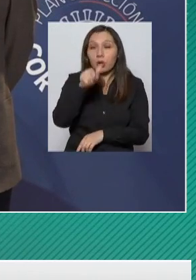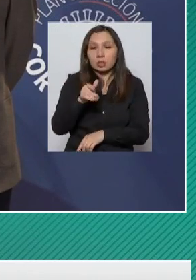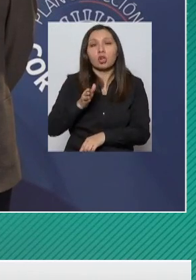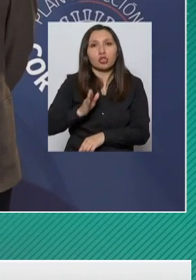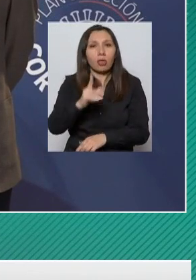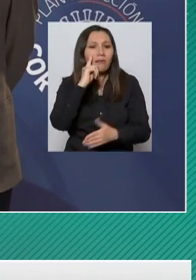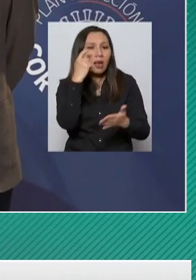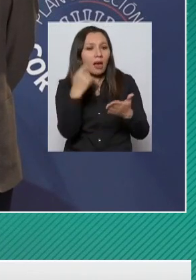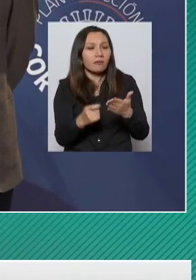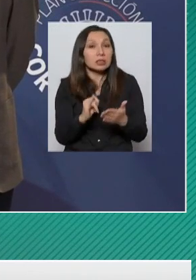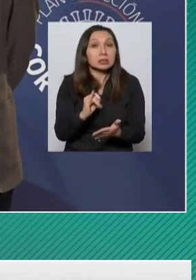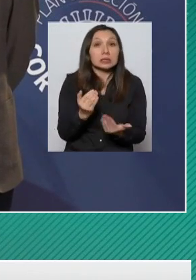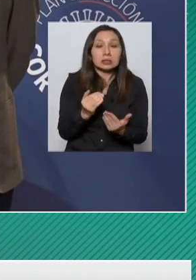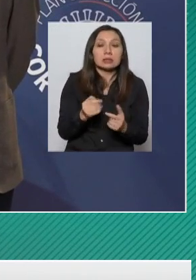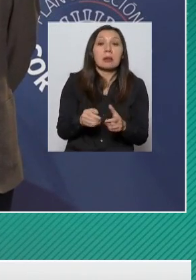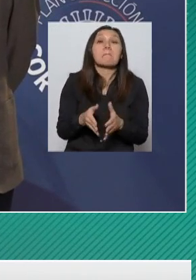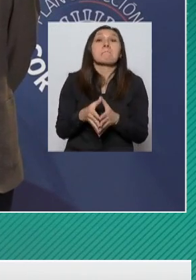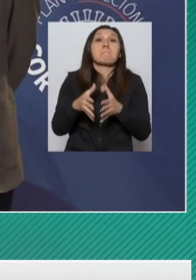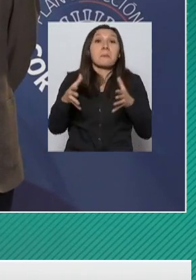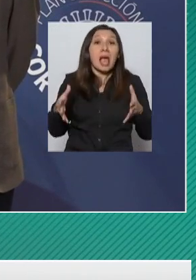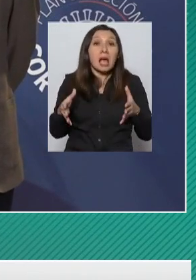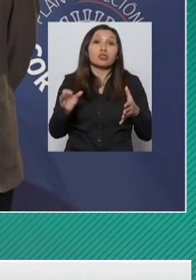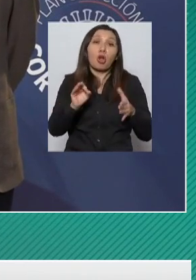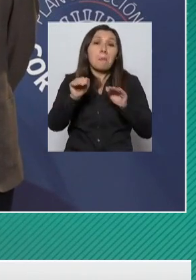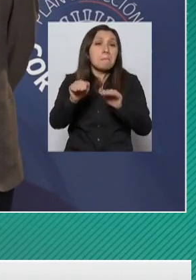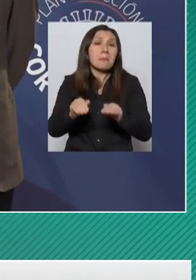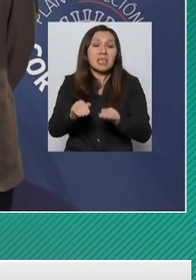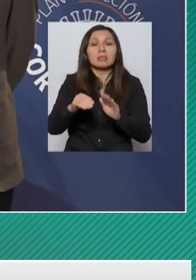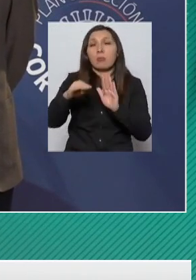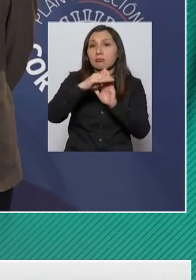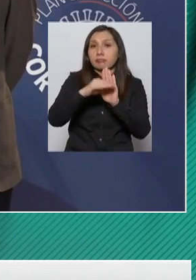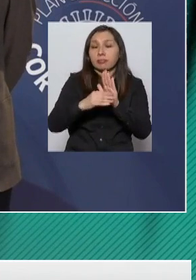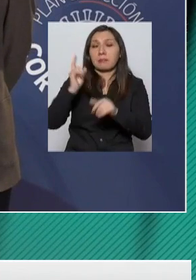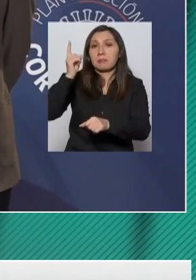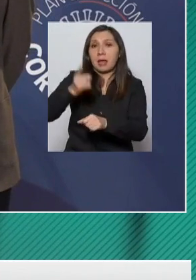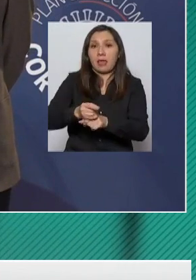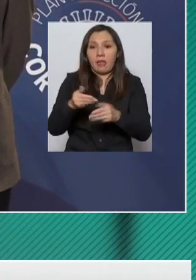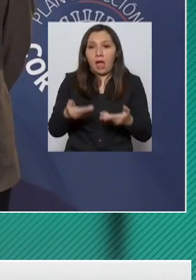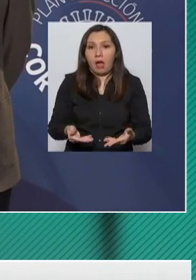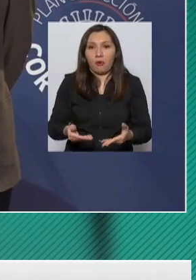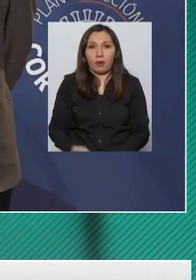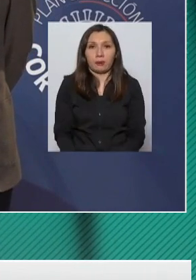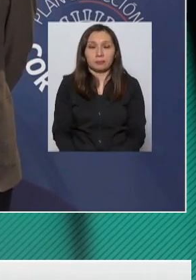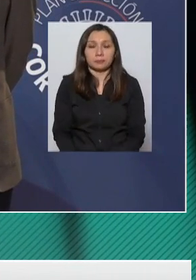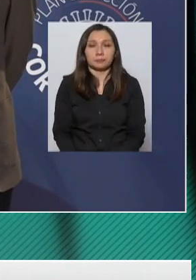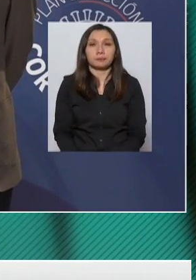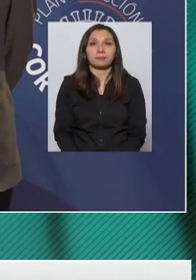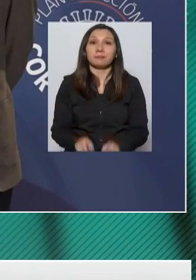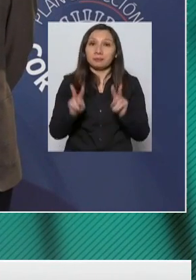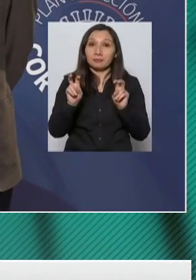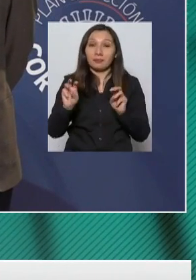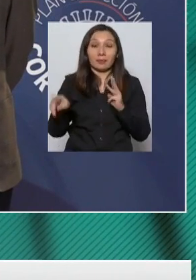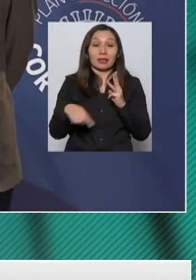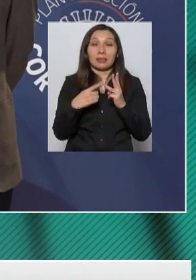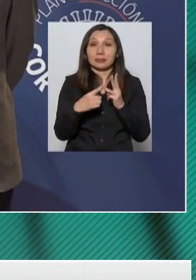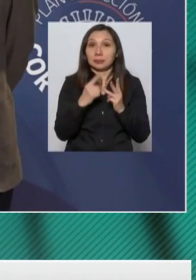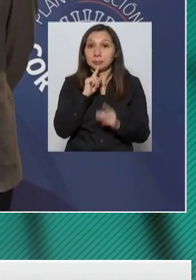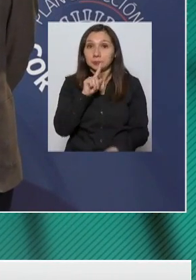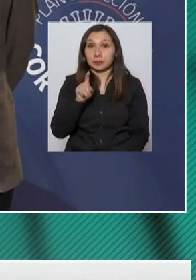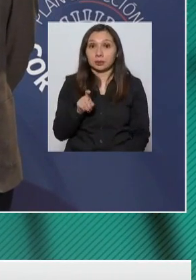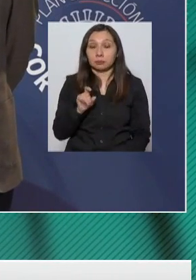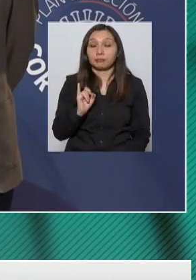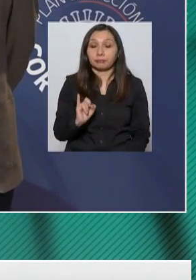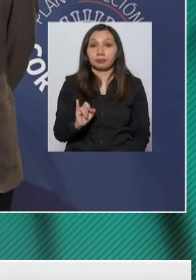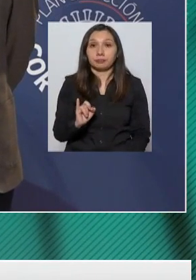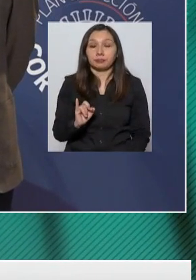a seguir evaluando si es necesario aumentar o mantener las medidas que estamos tomando hoy día con respecto a la tercera pregunta